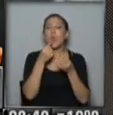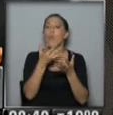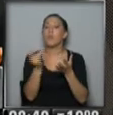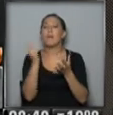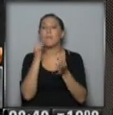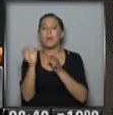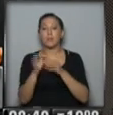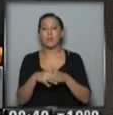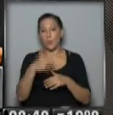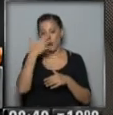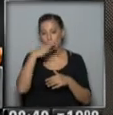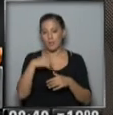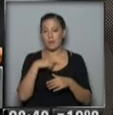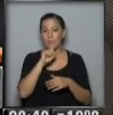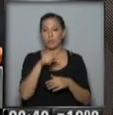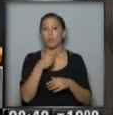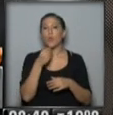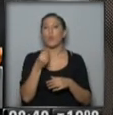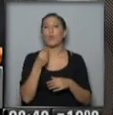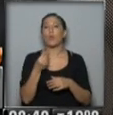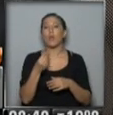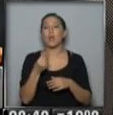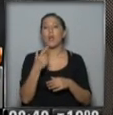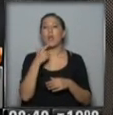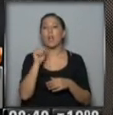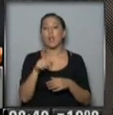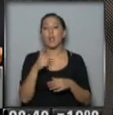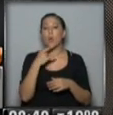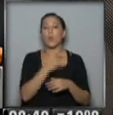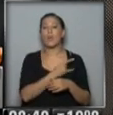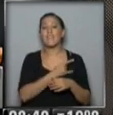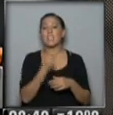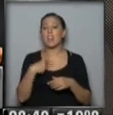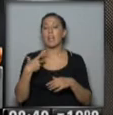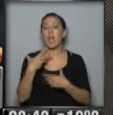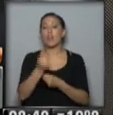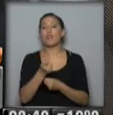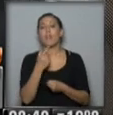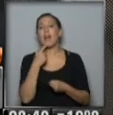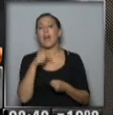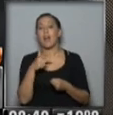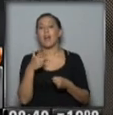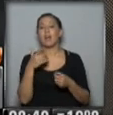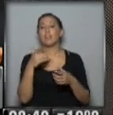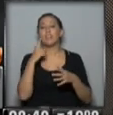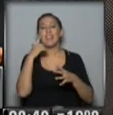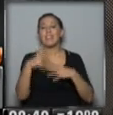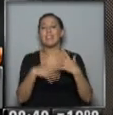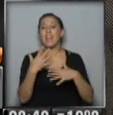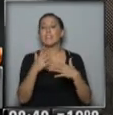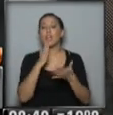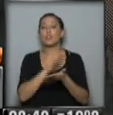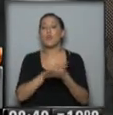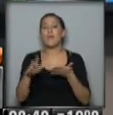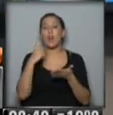va por último por lo menos de mi parte cuál es el aporte que están haciendo las universidades nacionales que están participando en el desarrollo de este nuevo